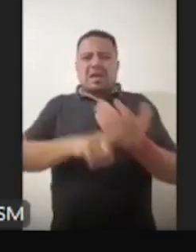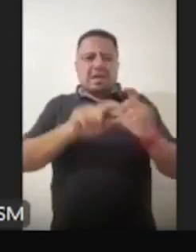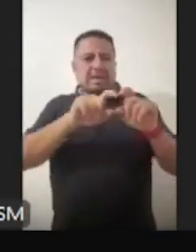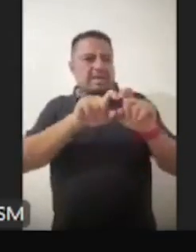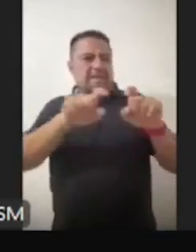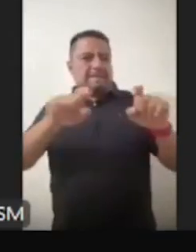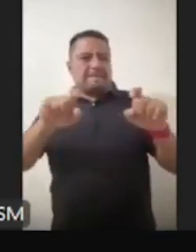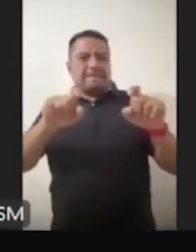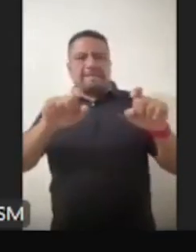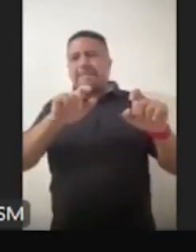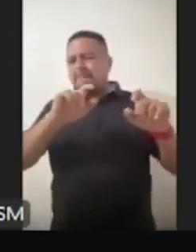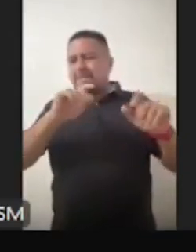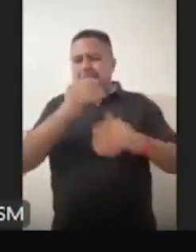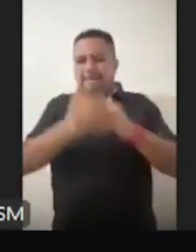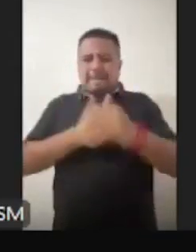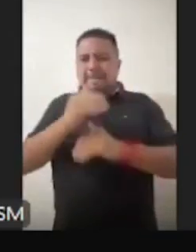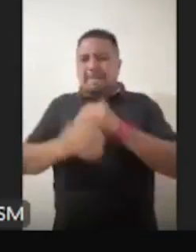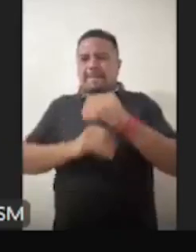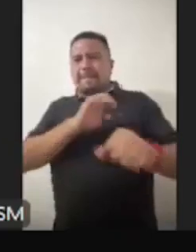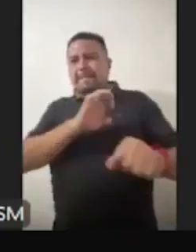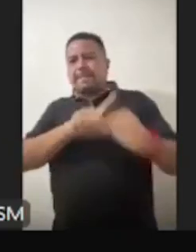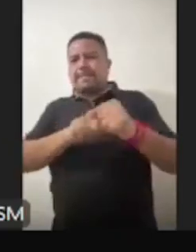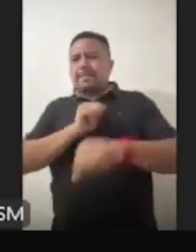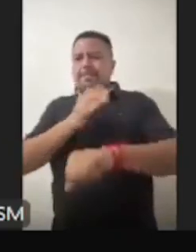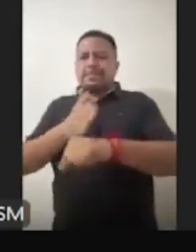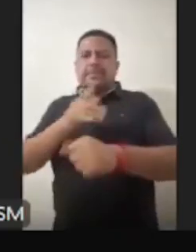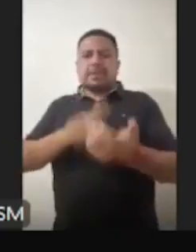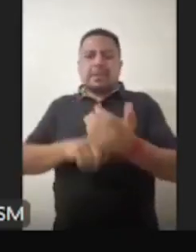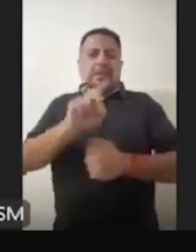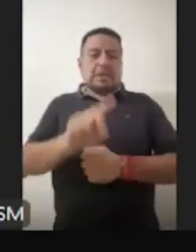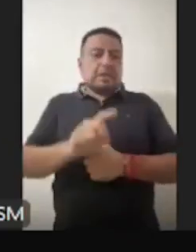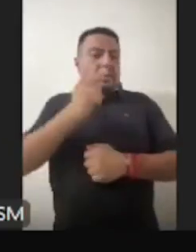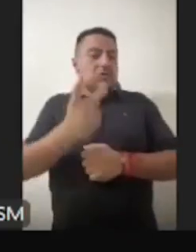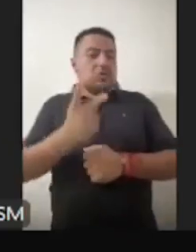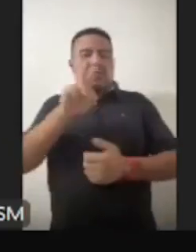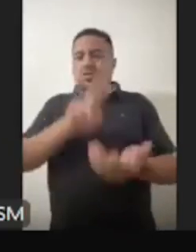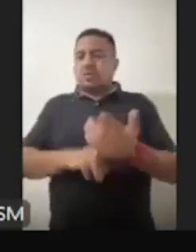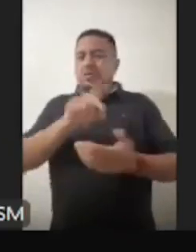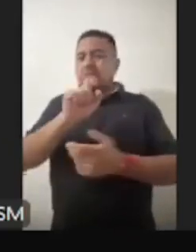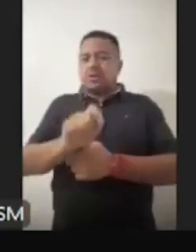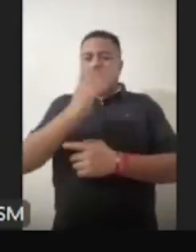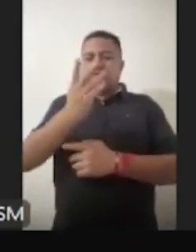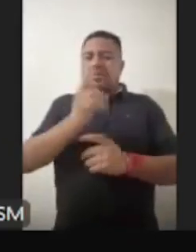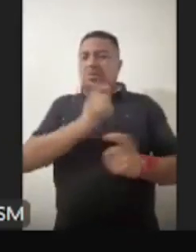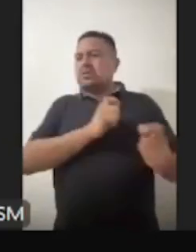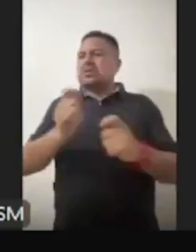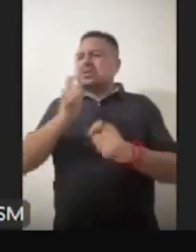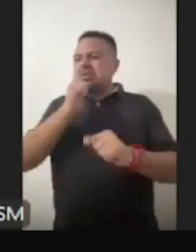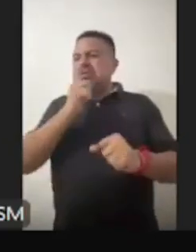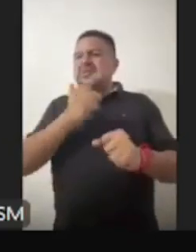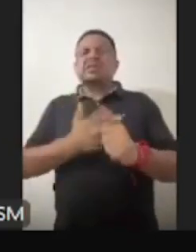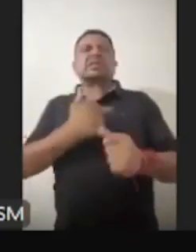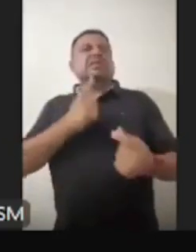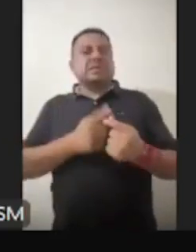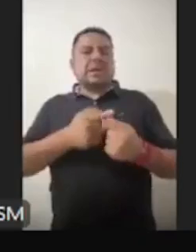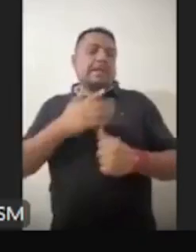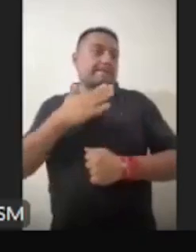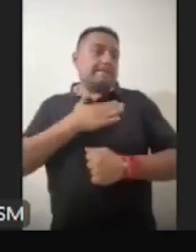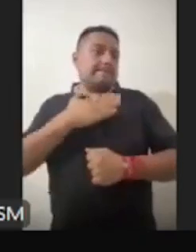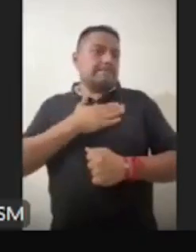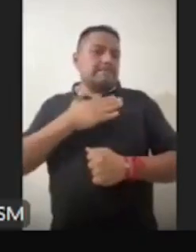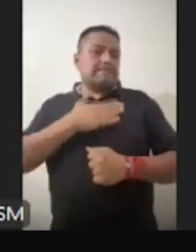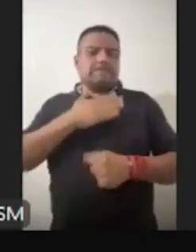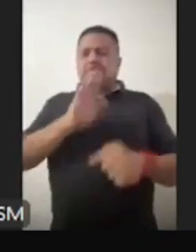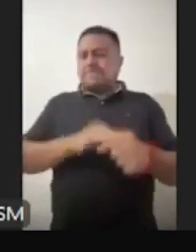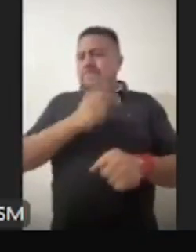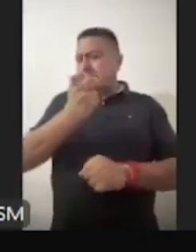del procedimiento especial sancionador 32 del 2024 que fue turnado a la ponencia a mi cargo. Por lo tanto,